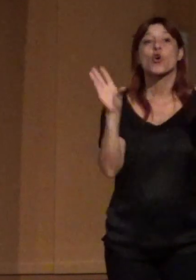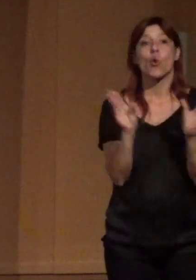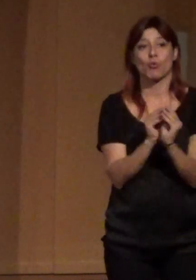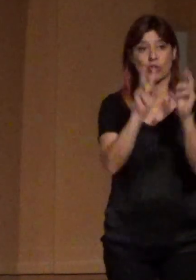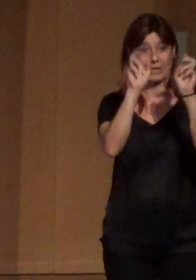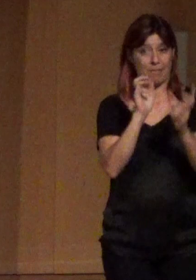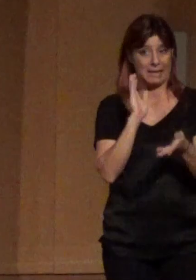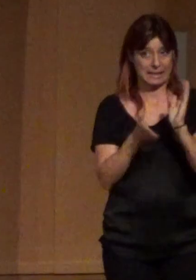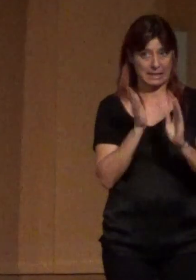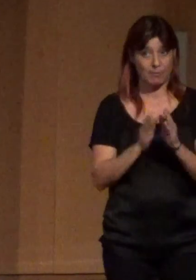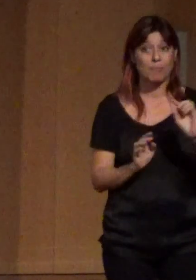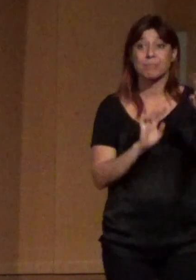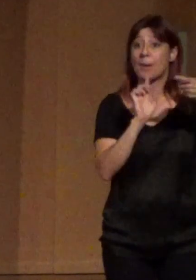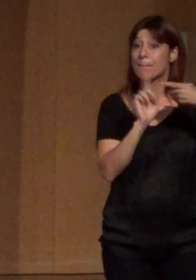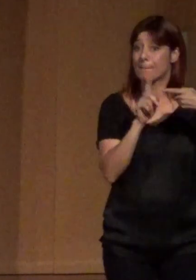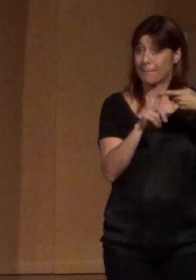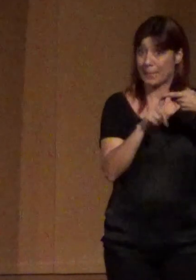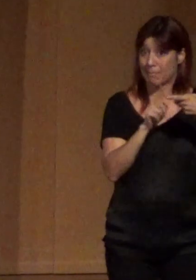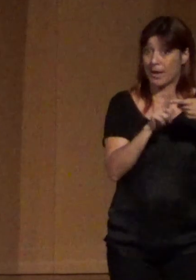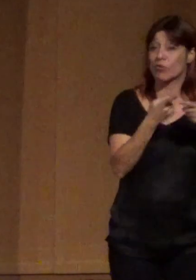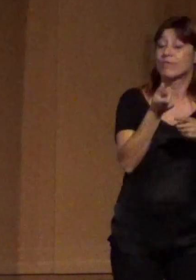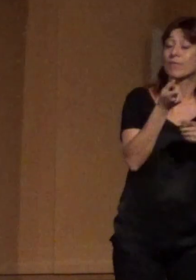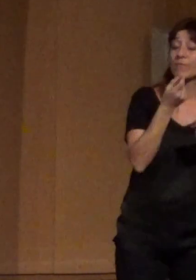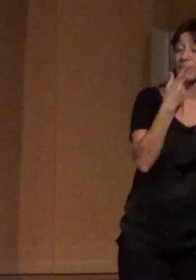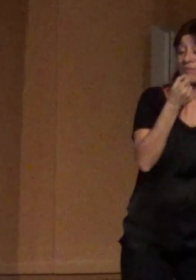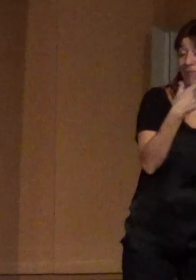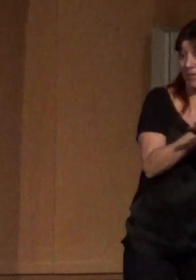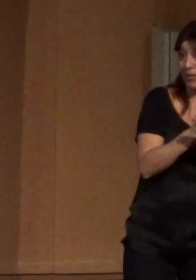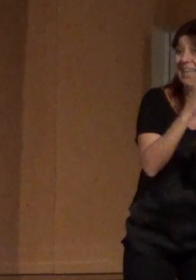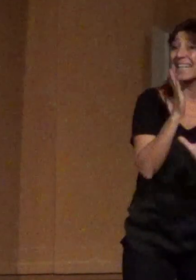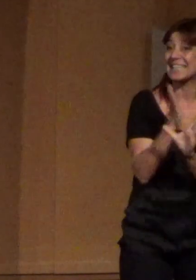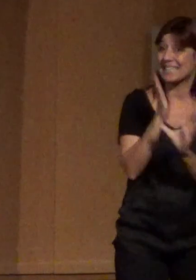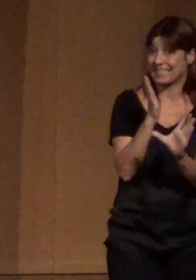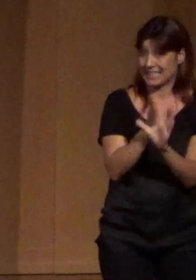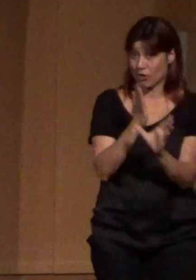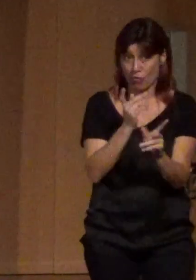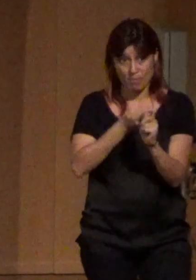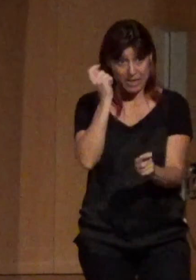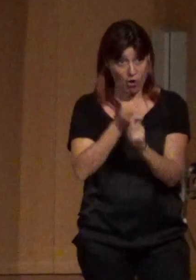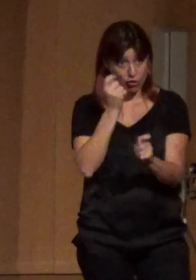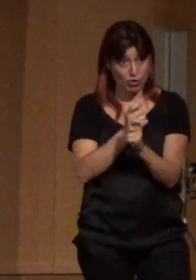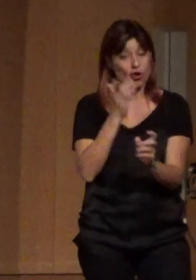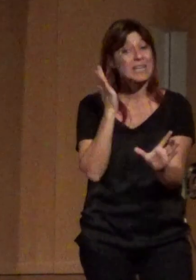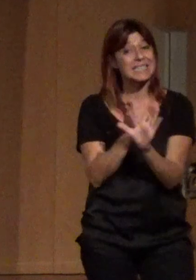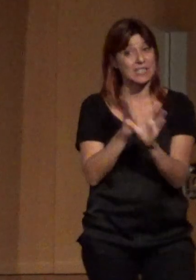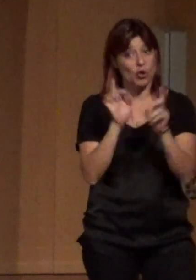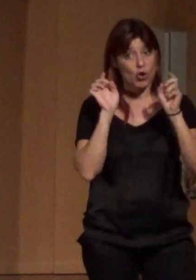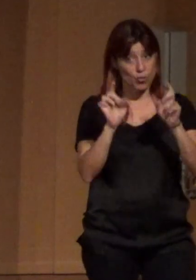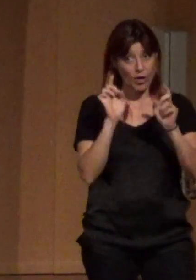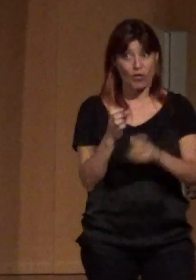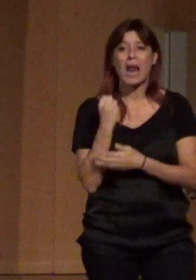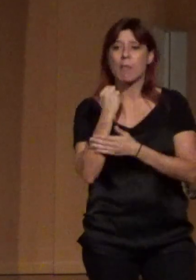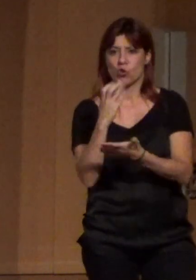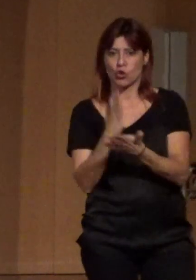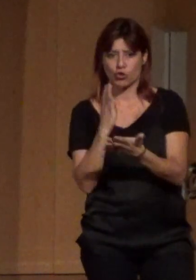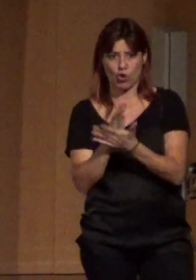tratamiento. Primero, no farmacológico, psicopedagógico, psicoeducación y apoyo escolar. Evidentemente, luego hablará también Ana también del apoyo